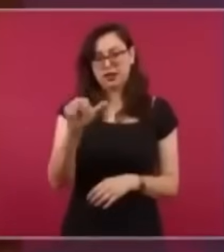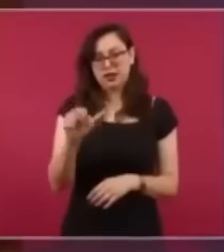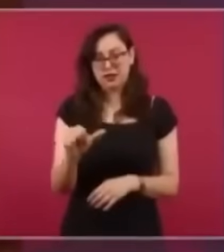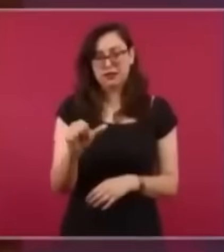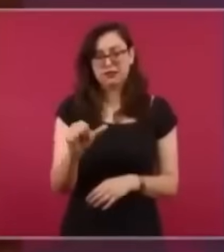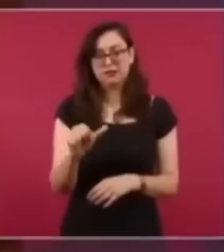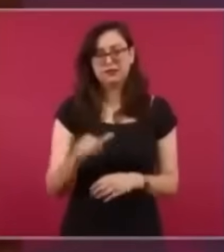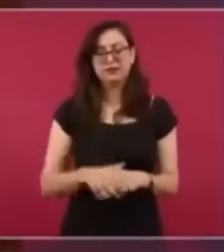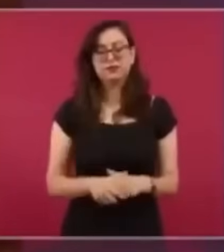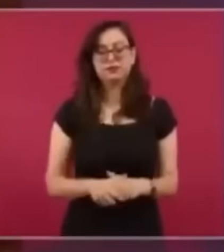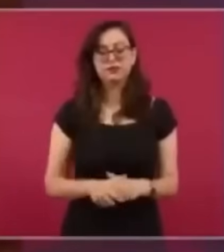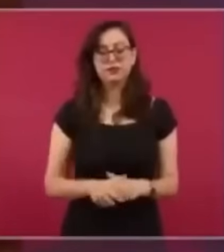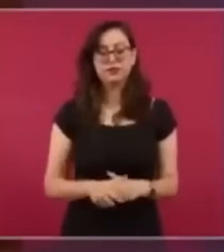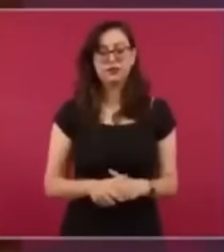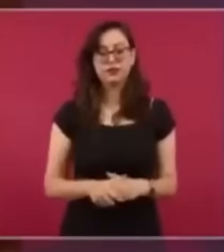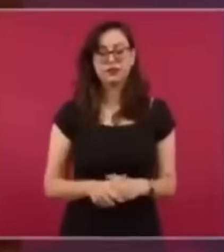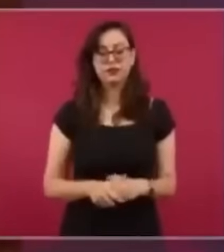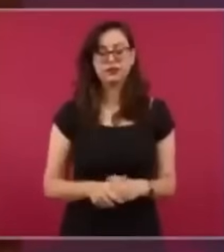que